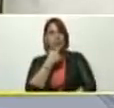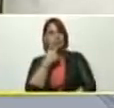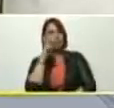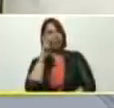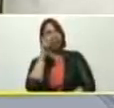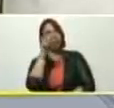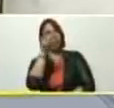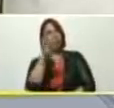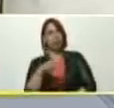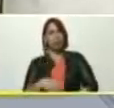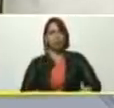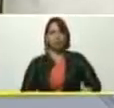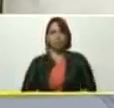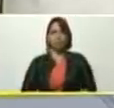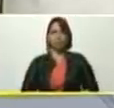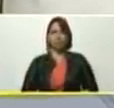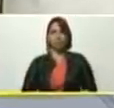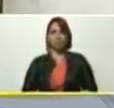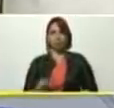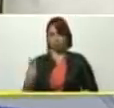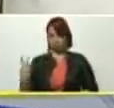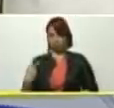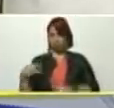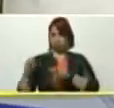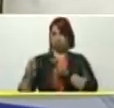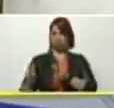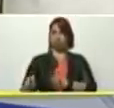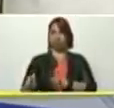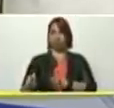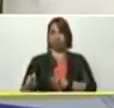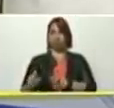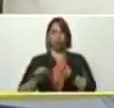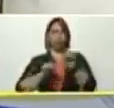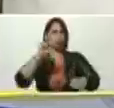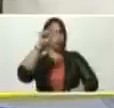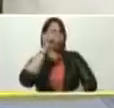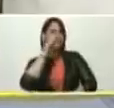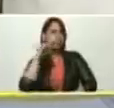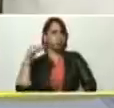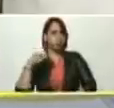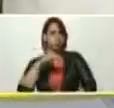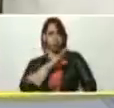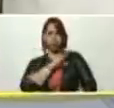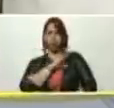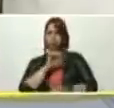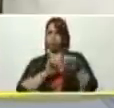Silita y Nico, super bigote y super Silita.